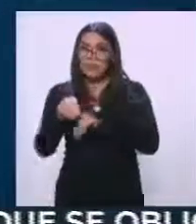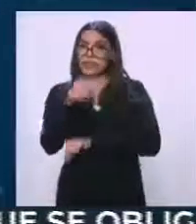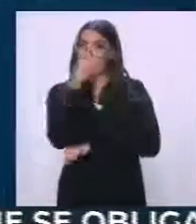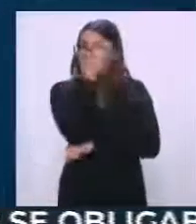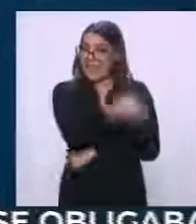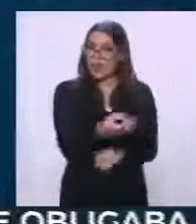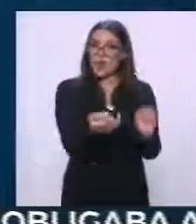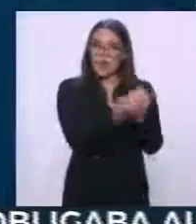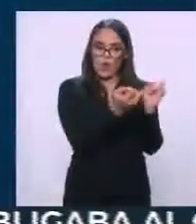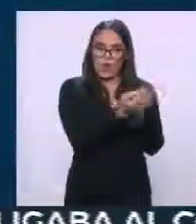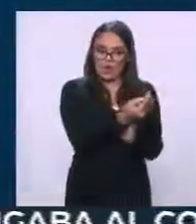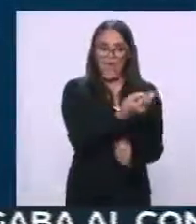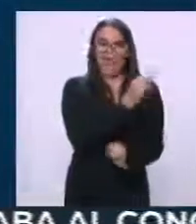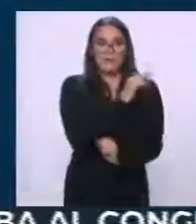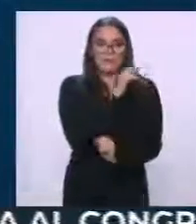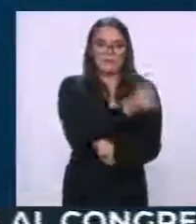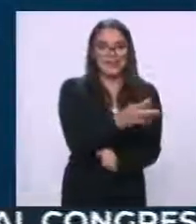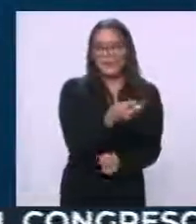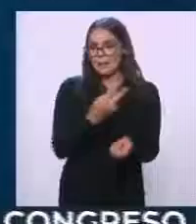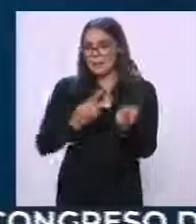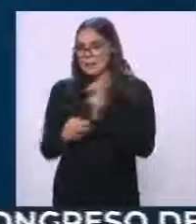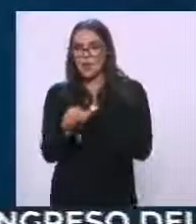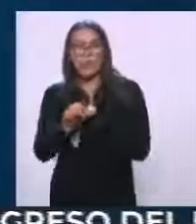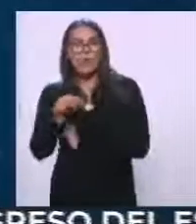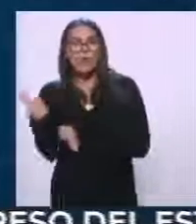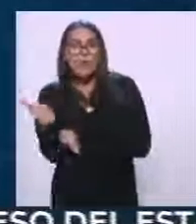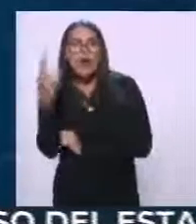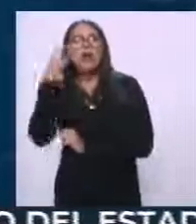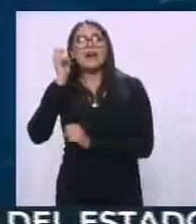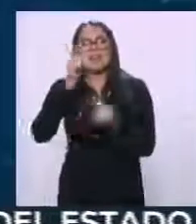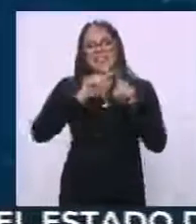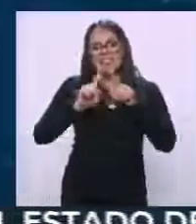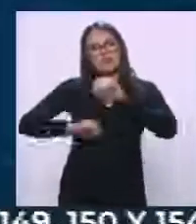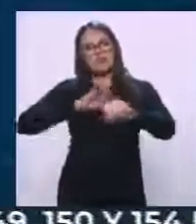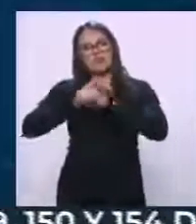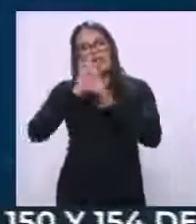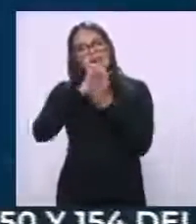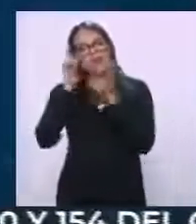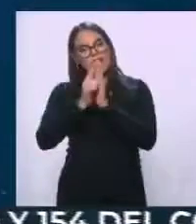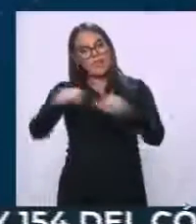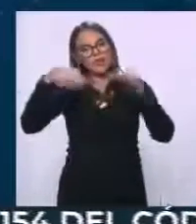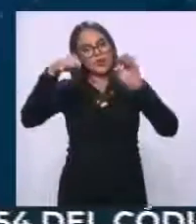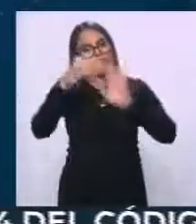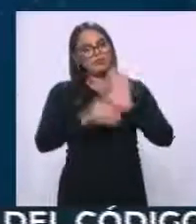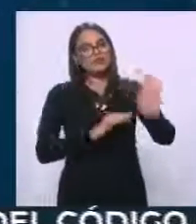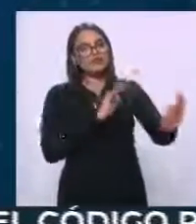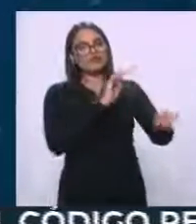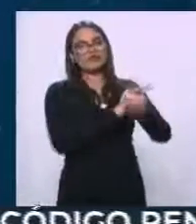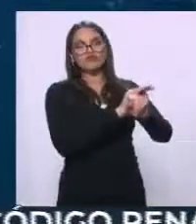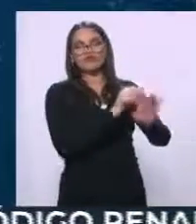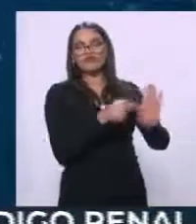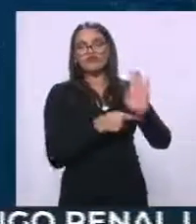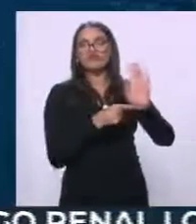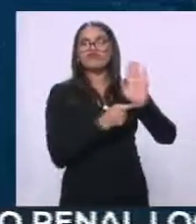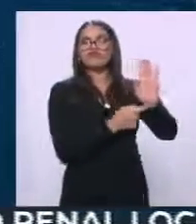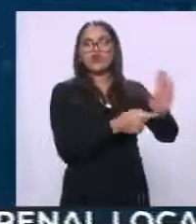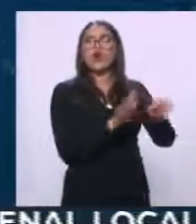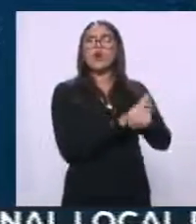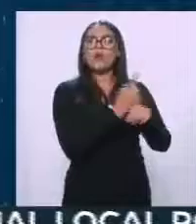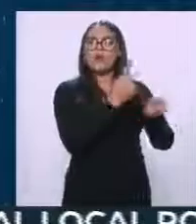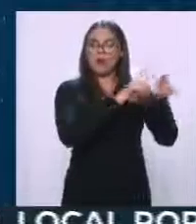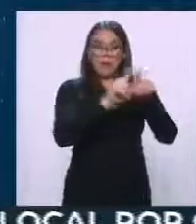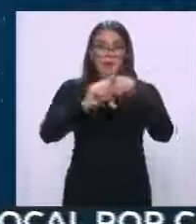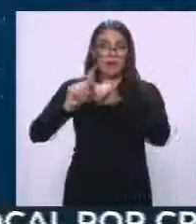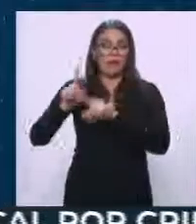puerta precisamente para que amparos por omisión legislativas, precisamente porque en la mayor parte de congresos, en